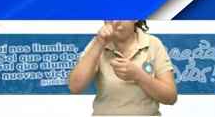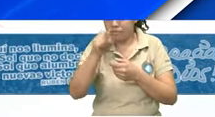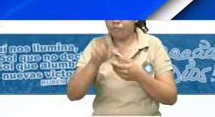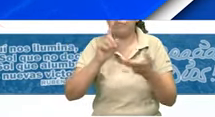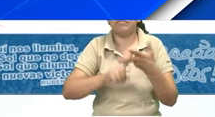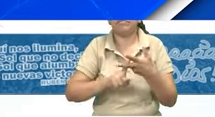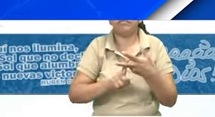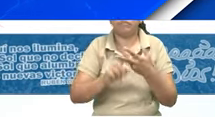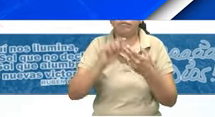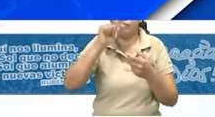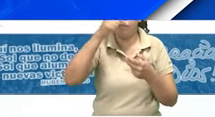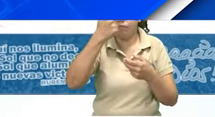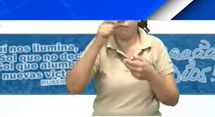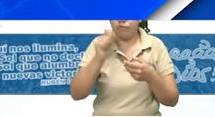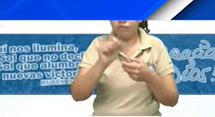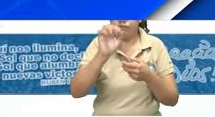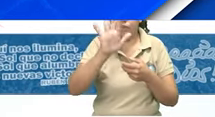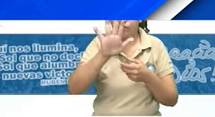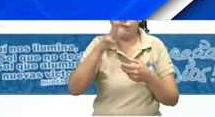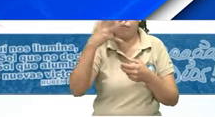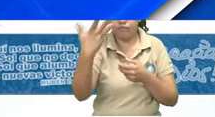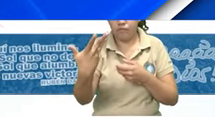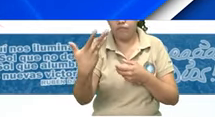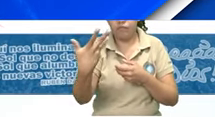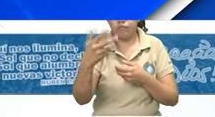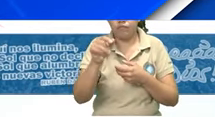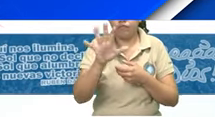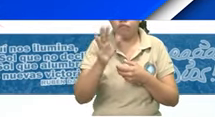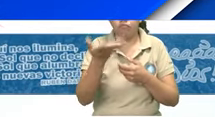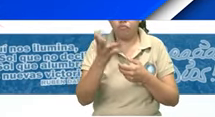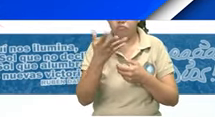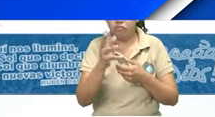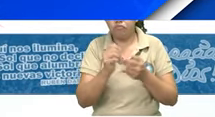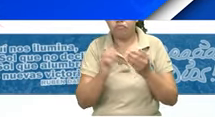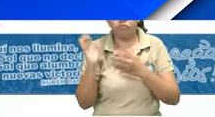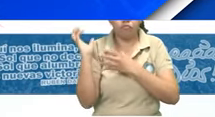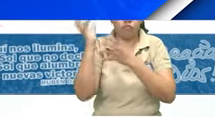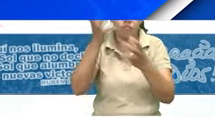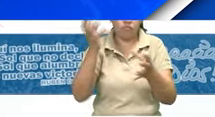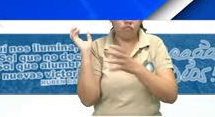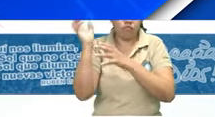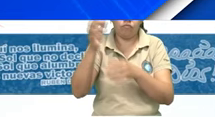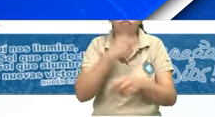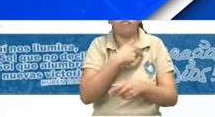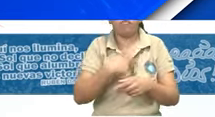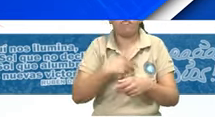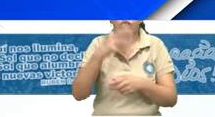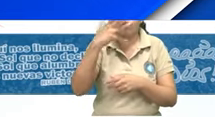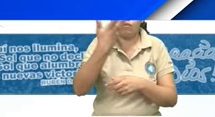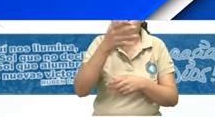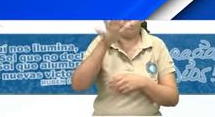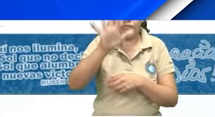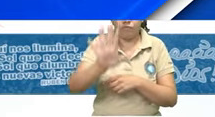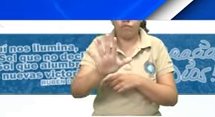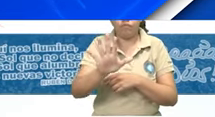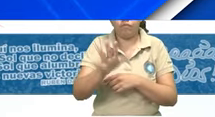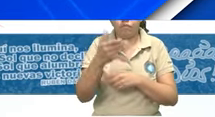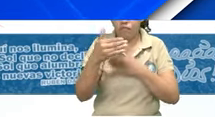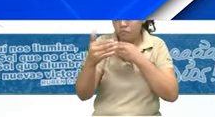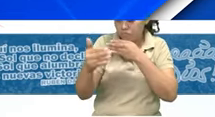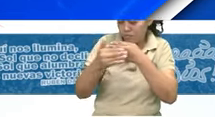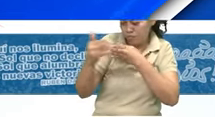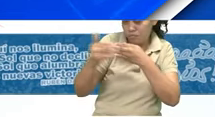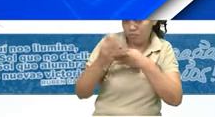hemos avanzado de 7.95 millones de quintales a 8.95, ya